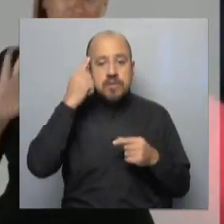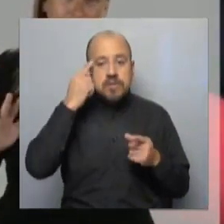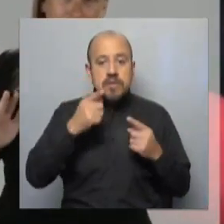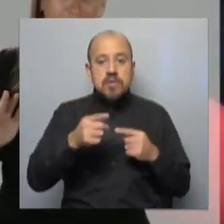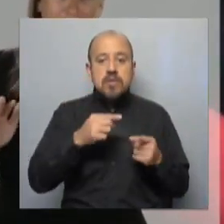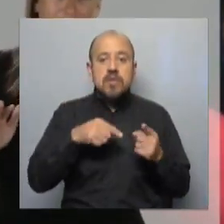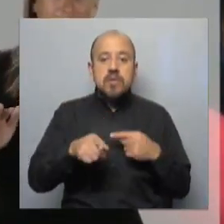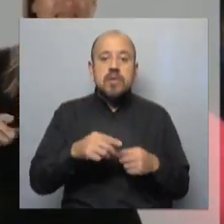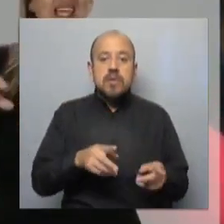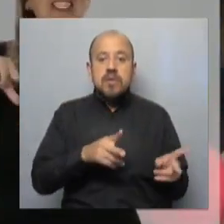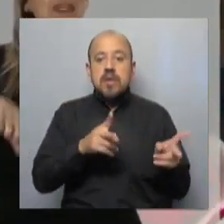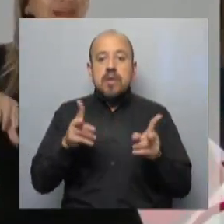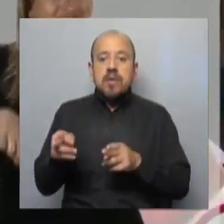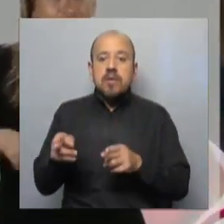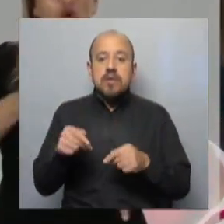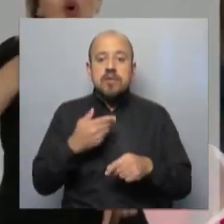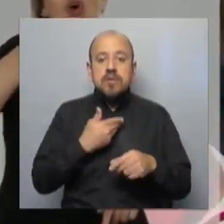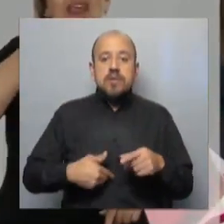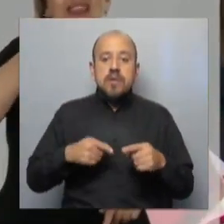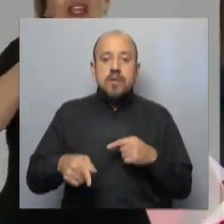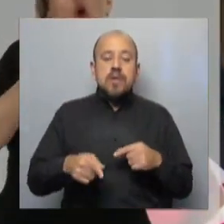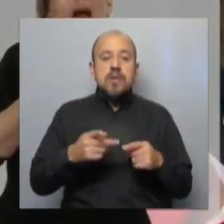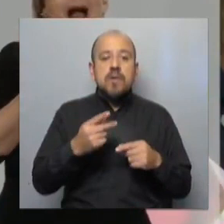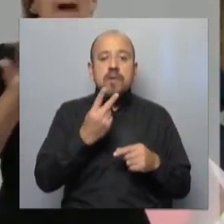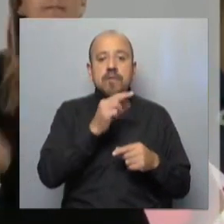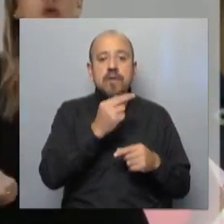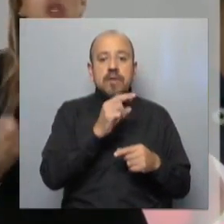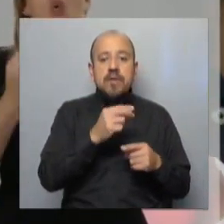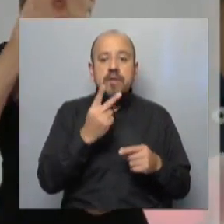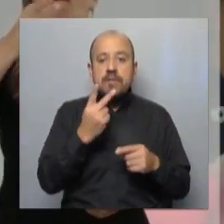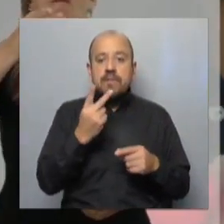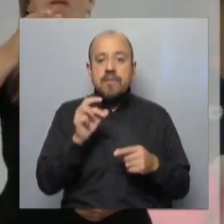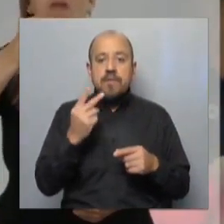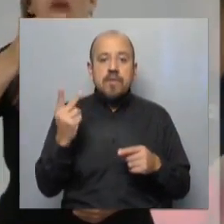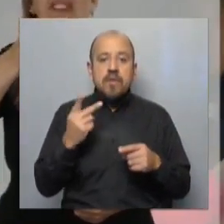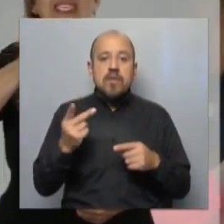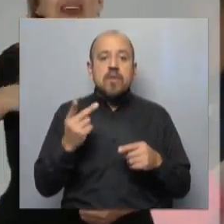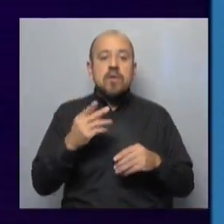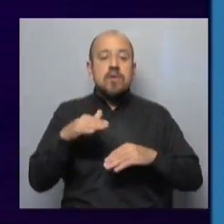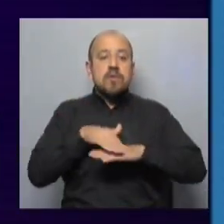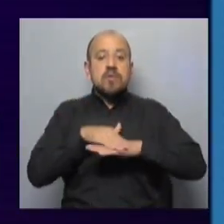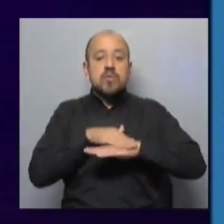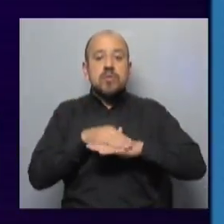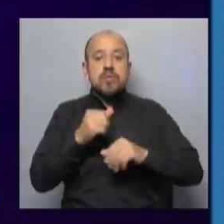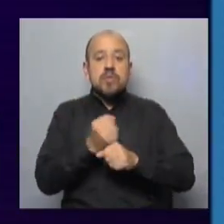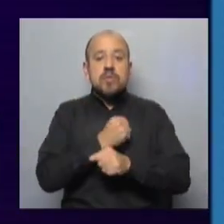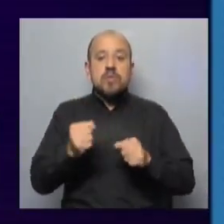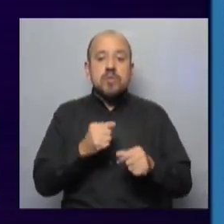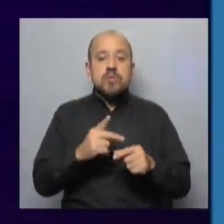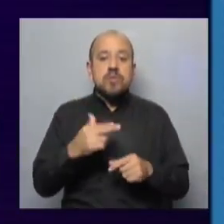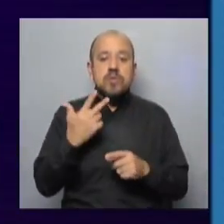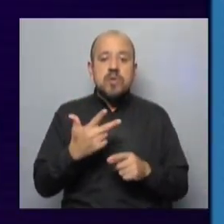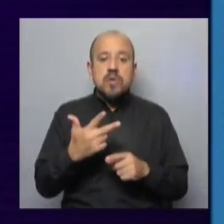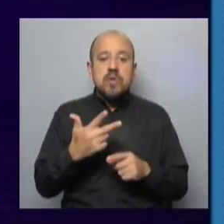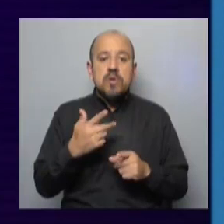histórica de este período gubernamental 2020 a 2022 el gobierno se encuentra cerca de su piso de aprobación registrando en el tercer